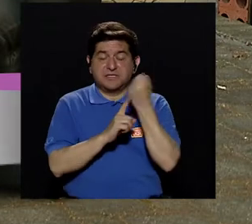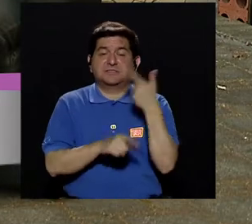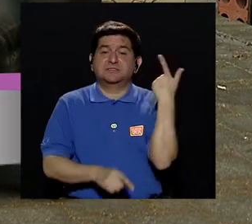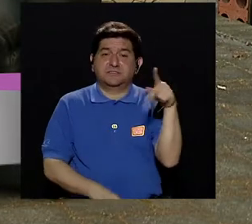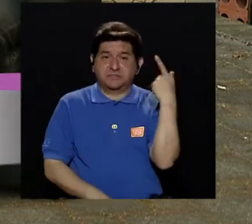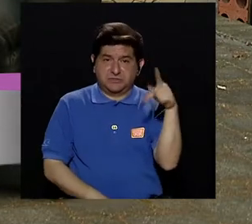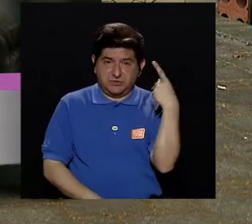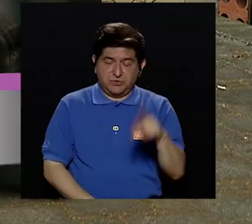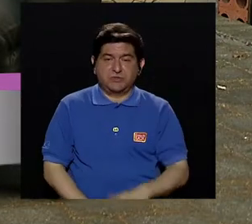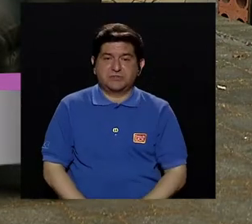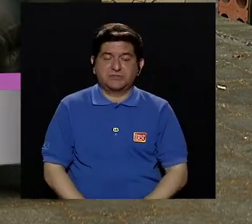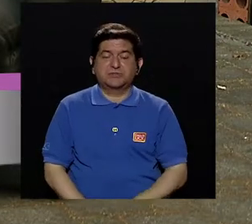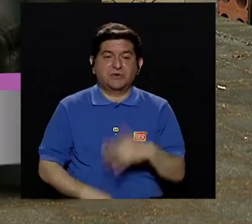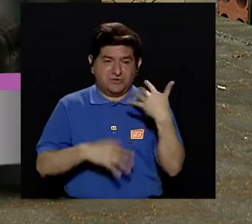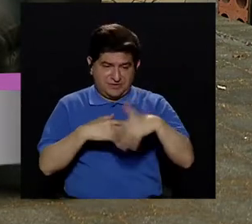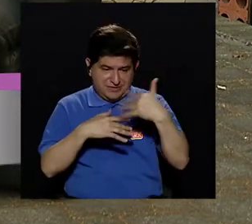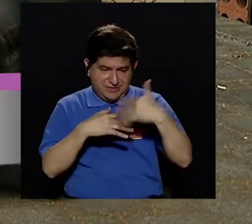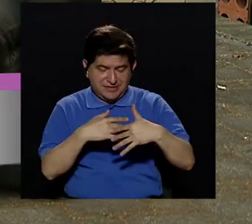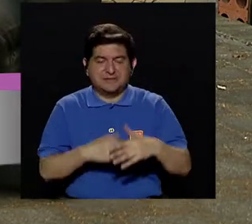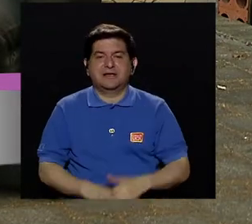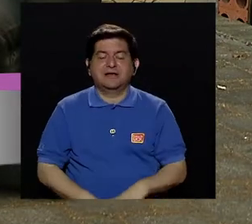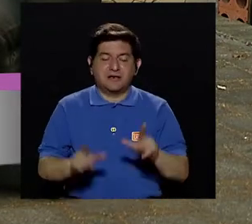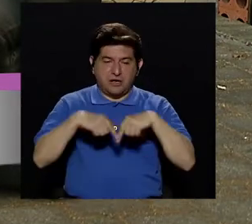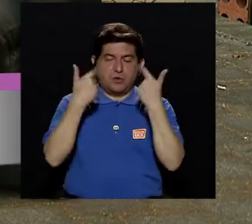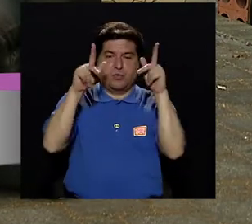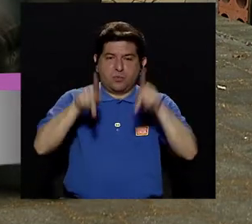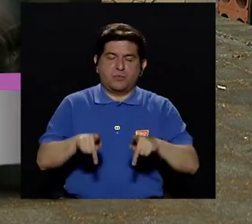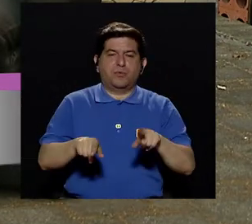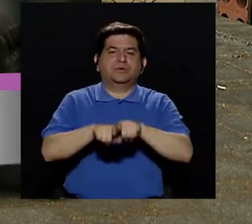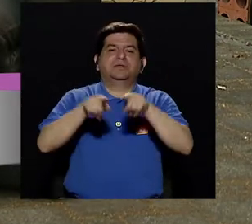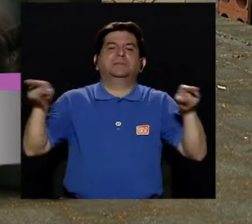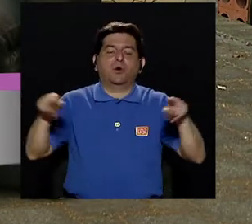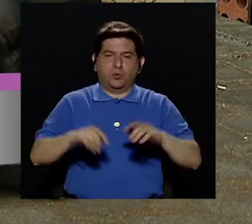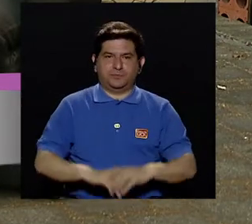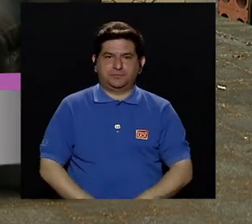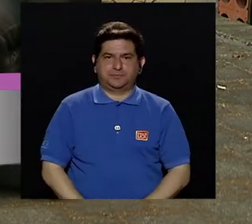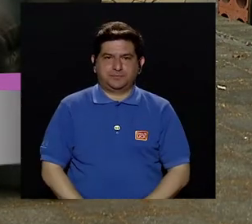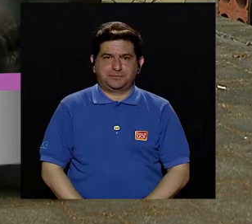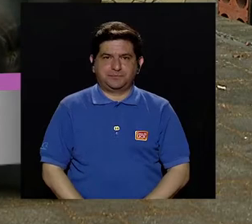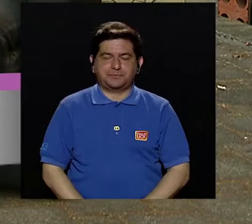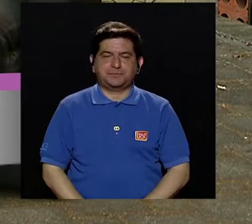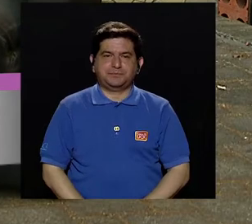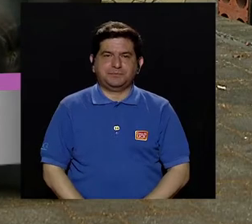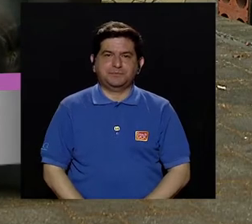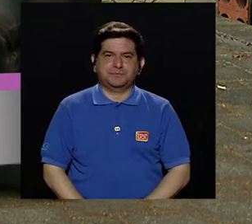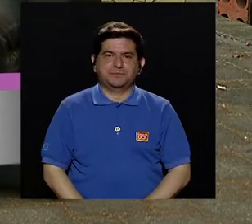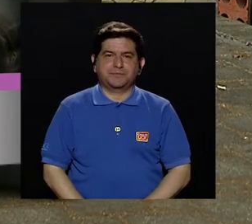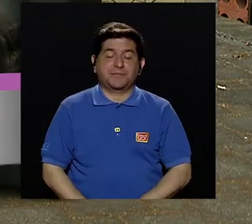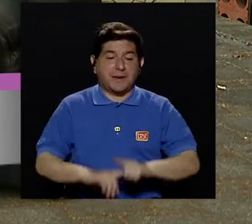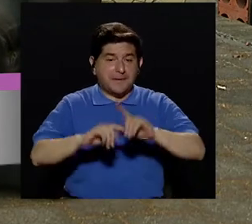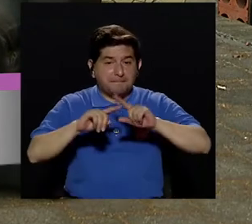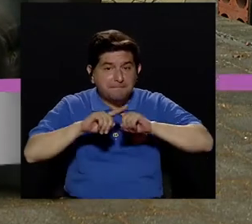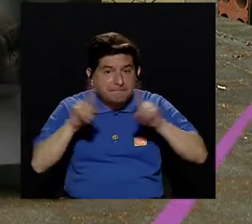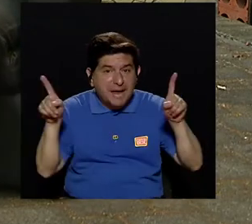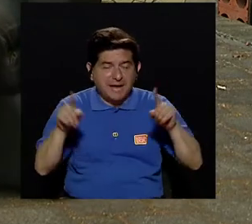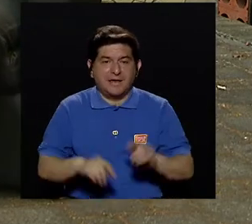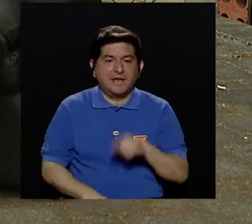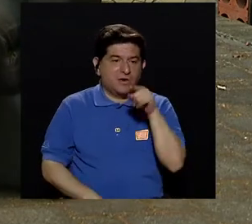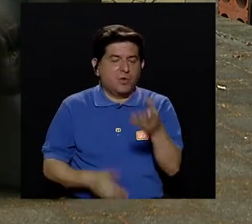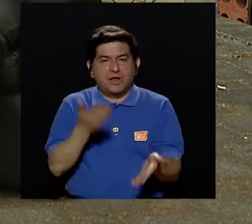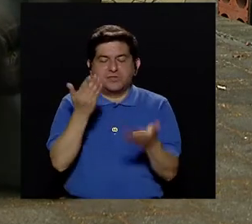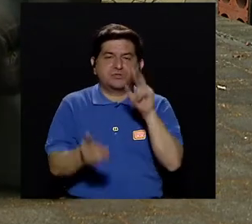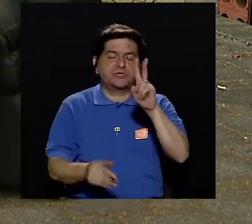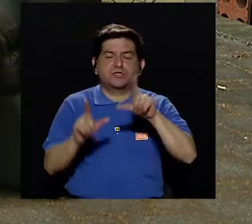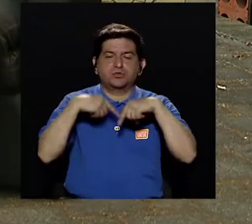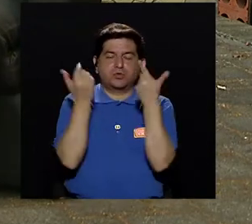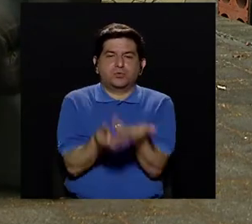en riesgo un poco lo que va a ser la donación de sangre. Entonces ese grupo de personas tampoco puede donar sangre. Pero básicamente esos son